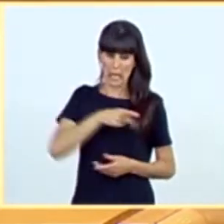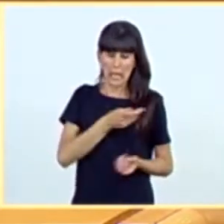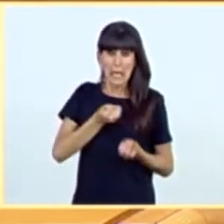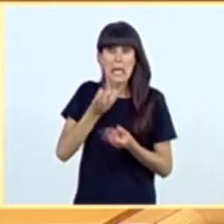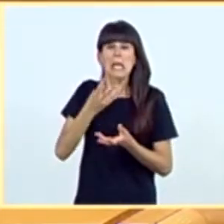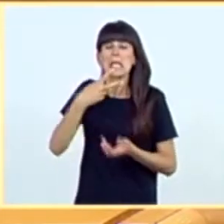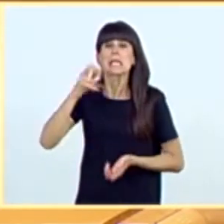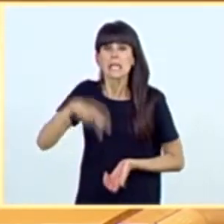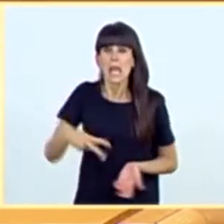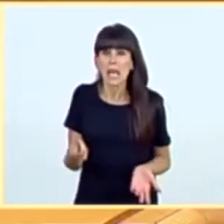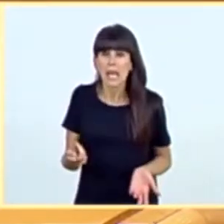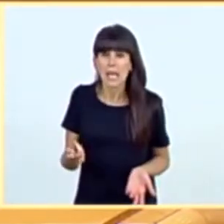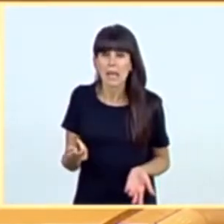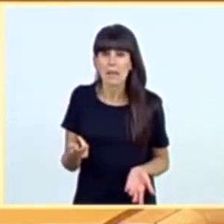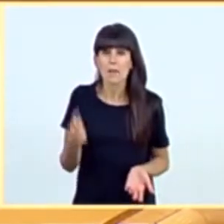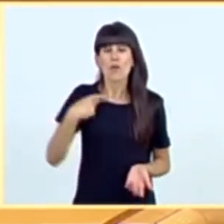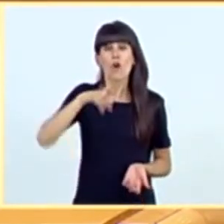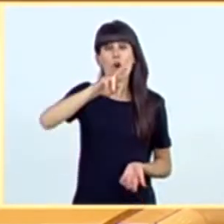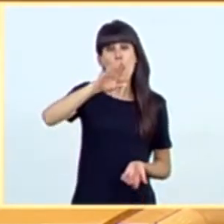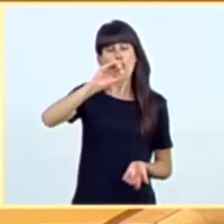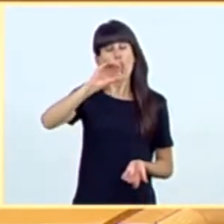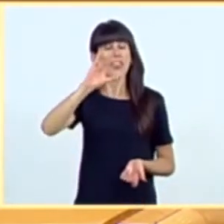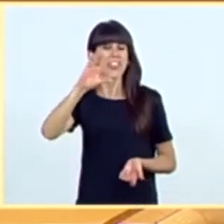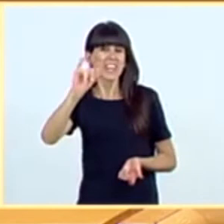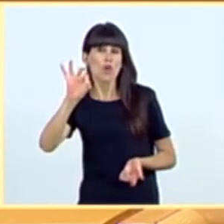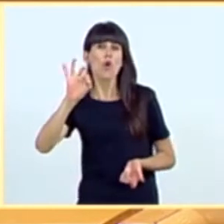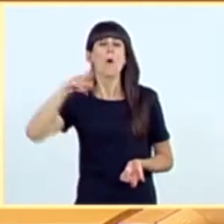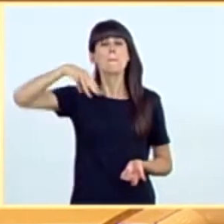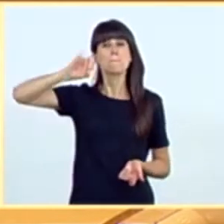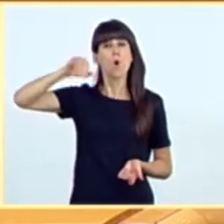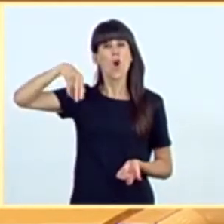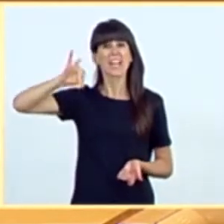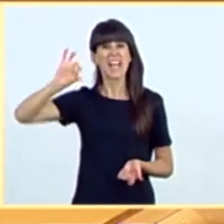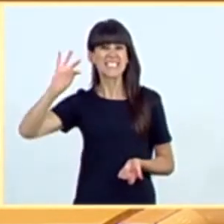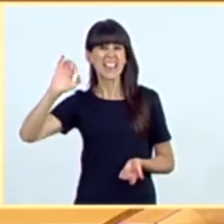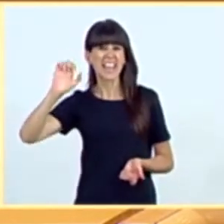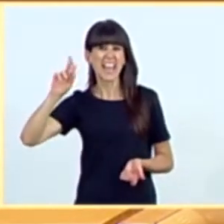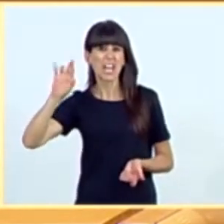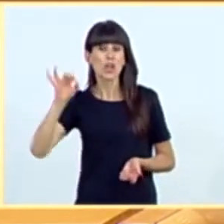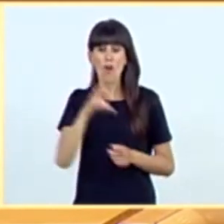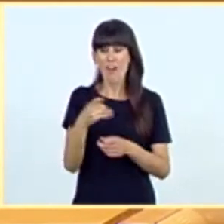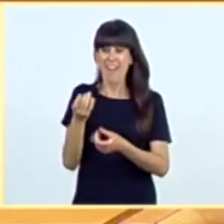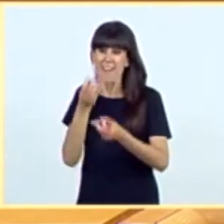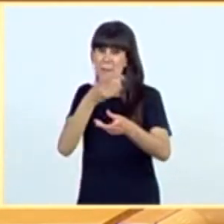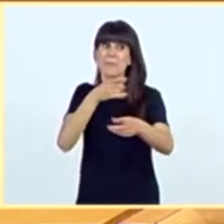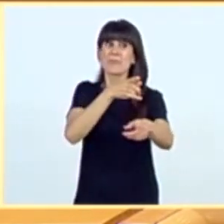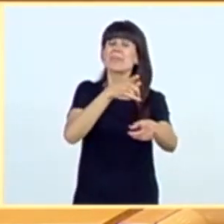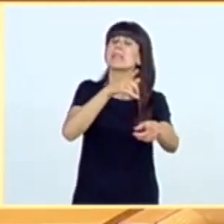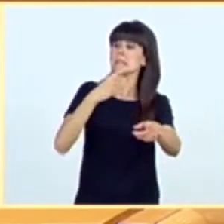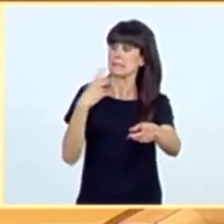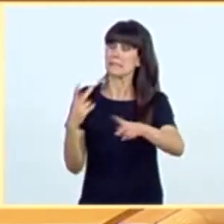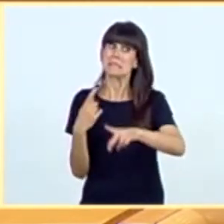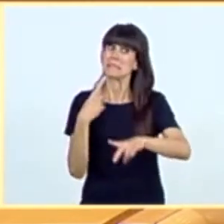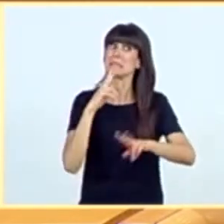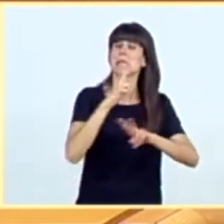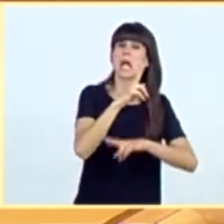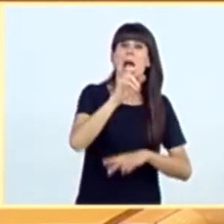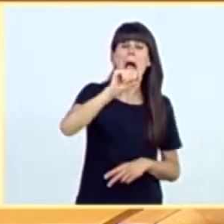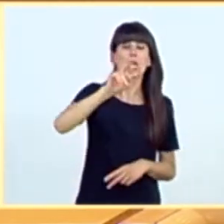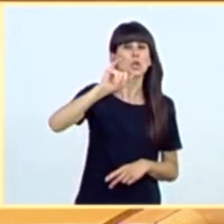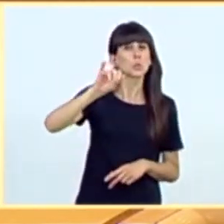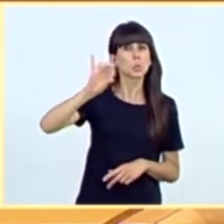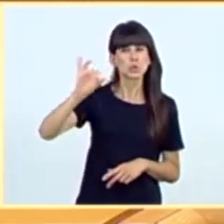declaraciones, señoría? De Rocío Monasterio. Y se lo decía a Isabel Díaz Ayuso. Usted conoce